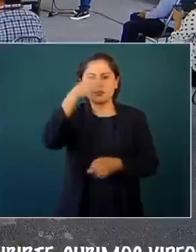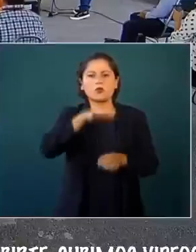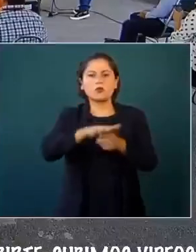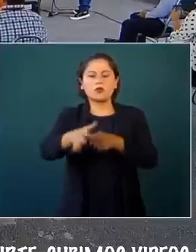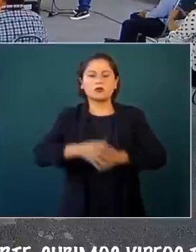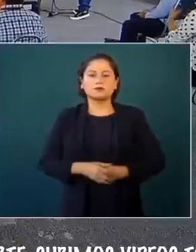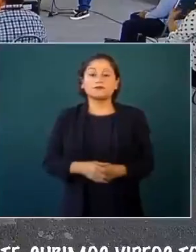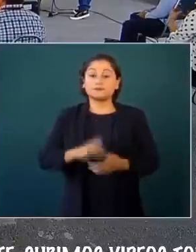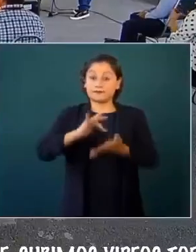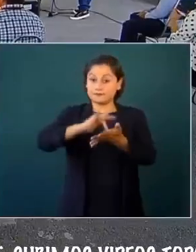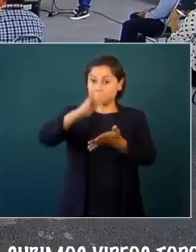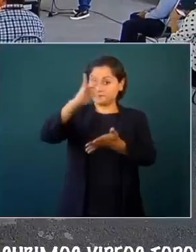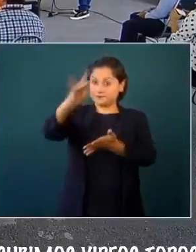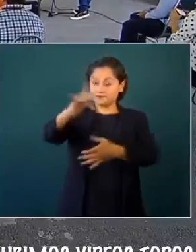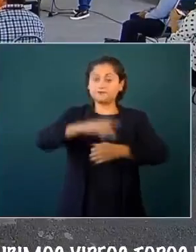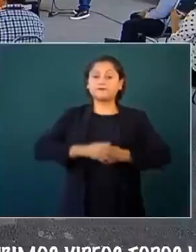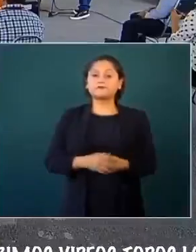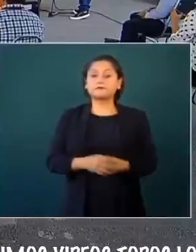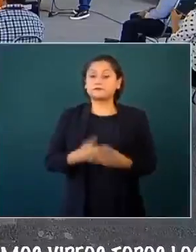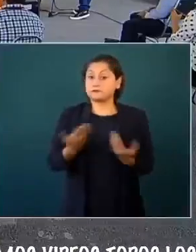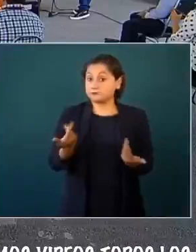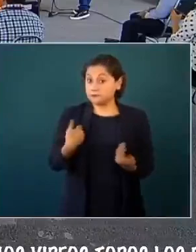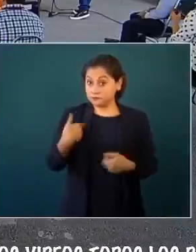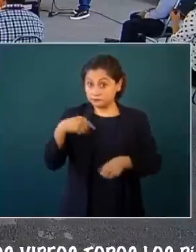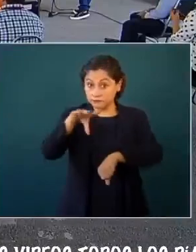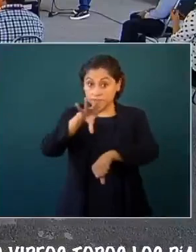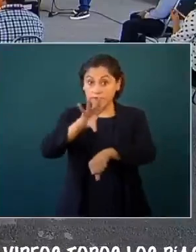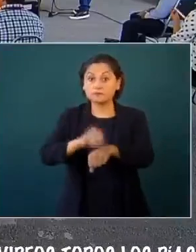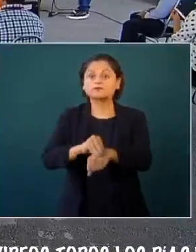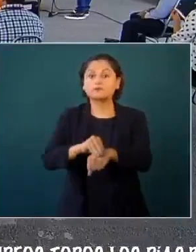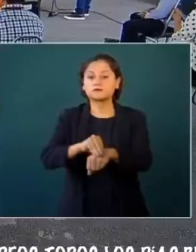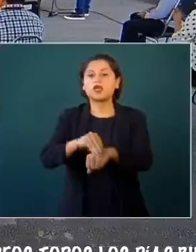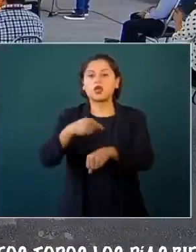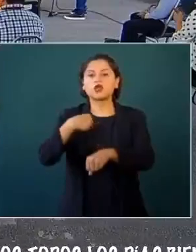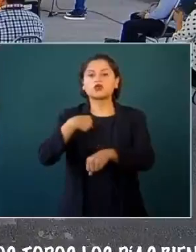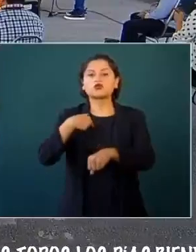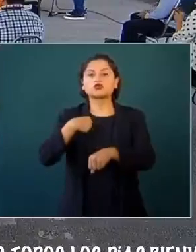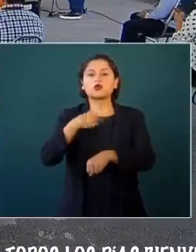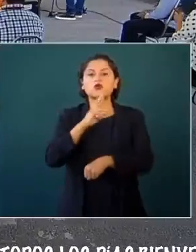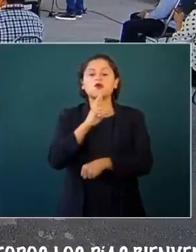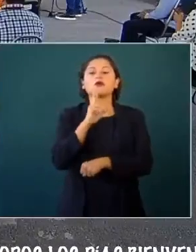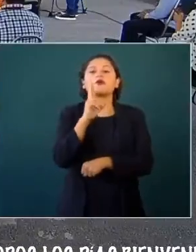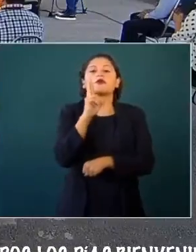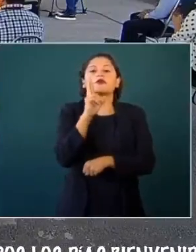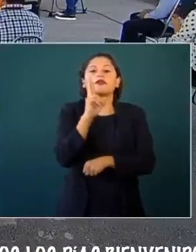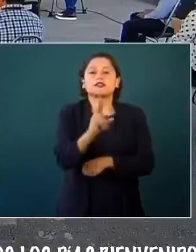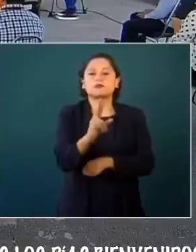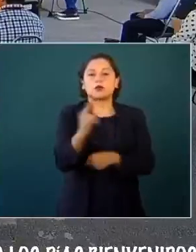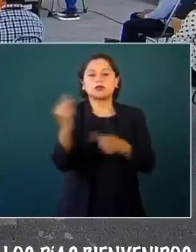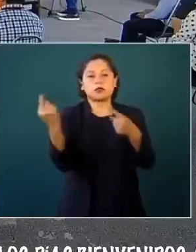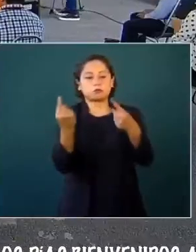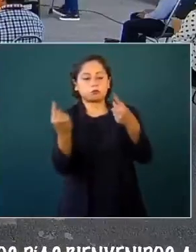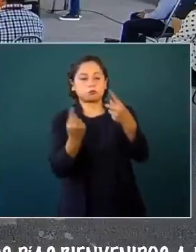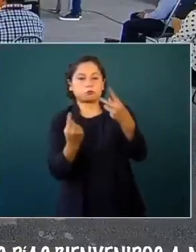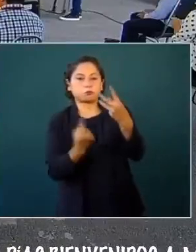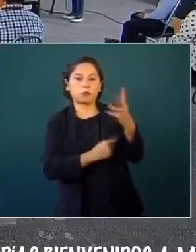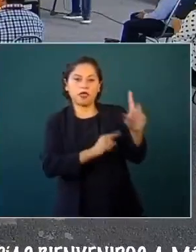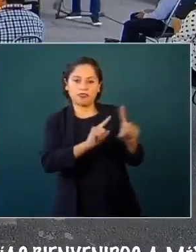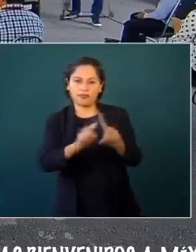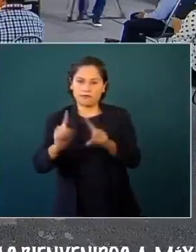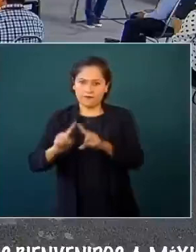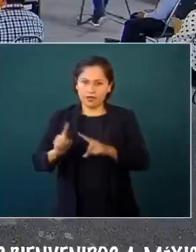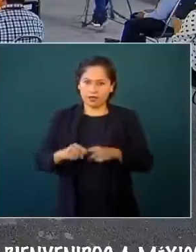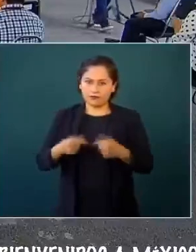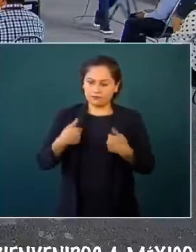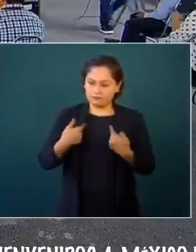gracias si no tienen inconveniente pues voy a englobar de alguna manera algunos señalamientos a los que ha